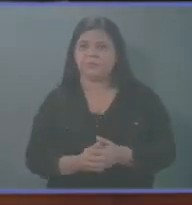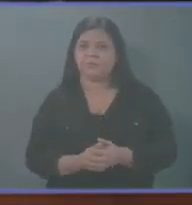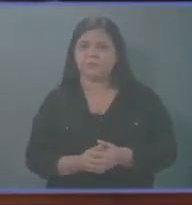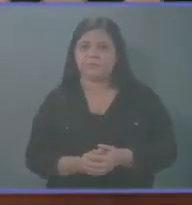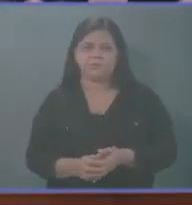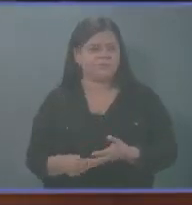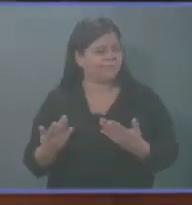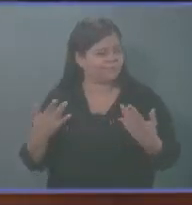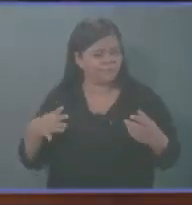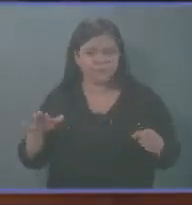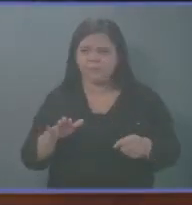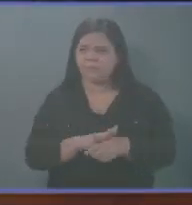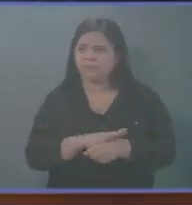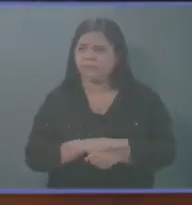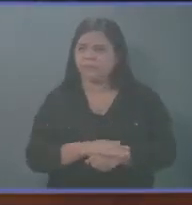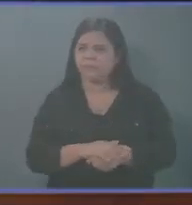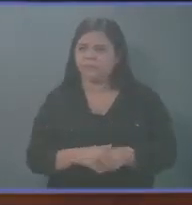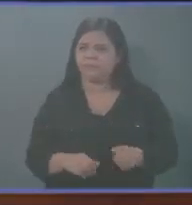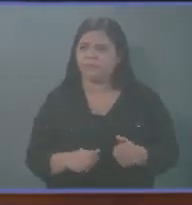totalmente